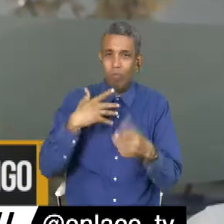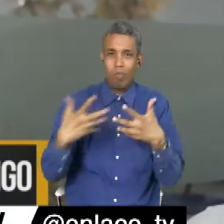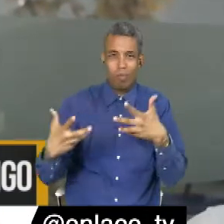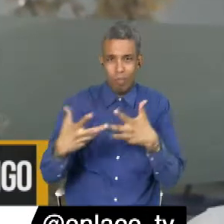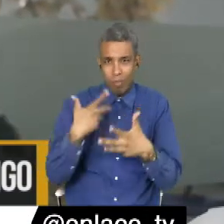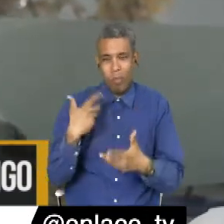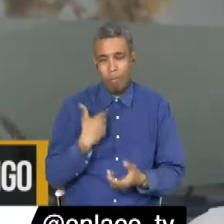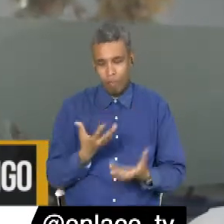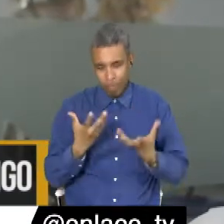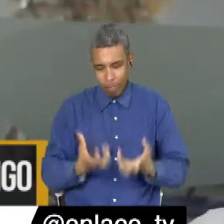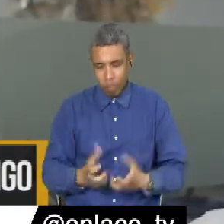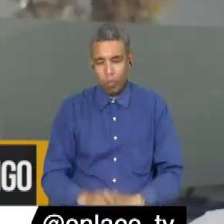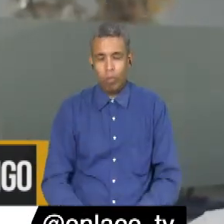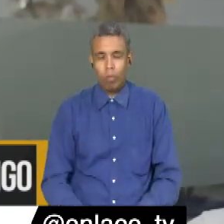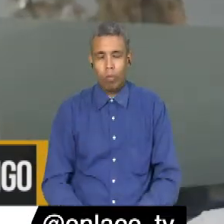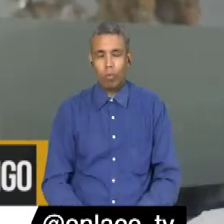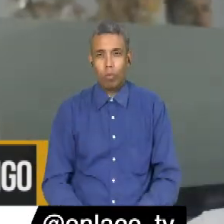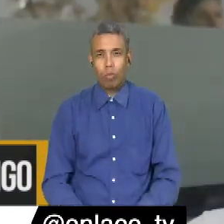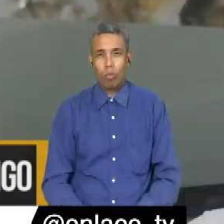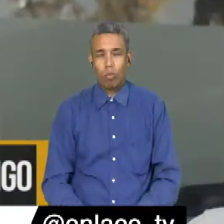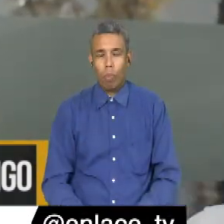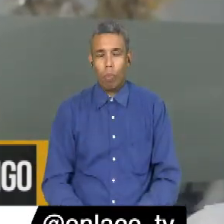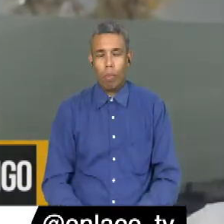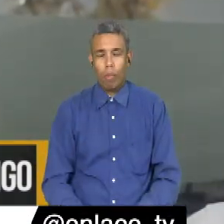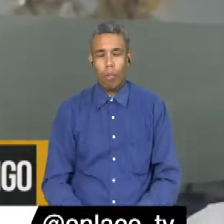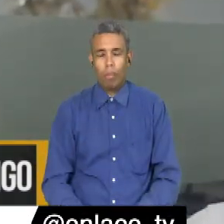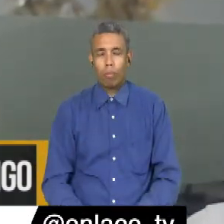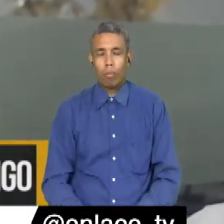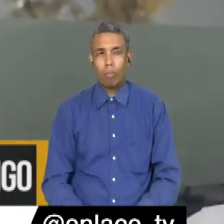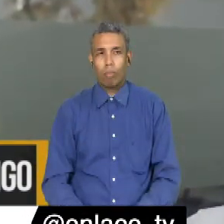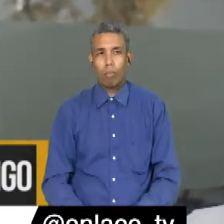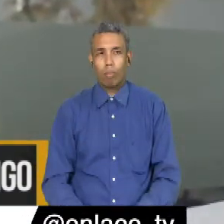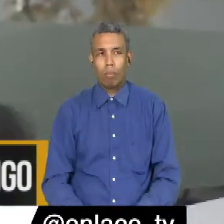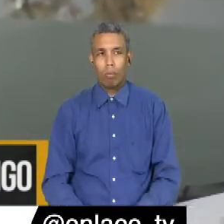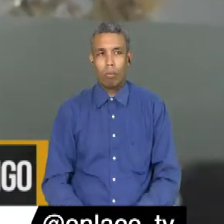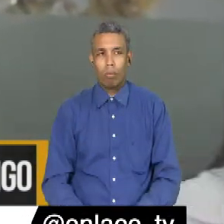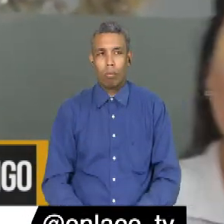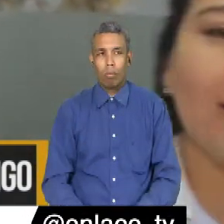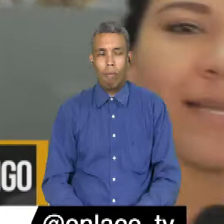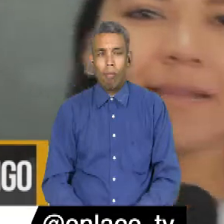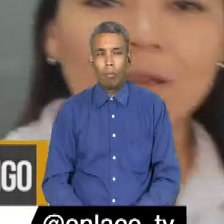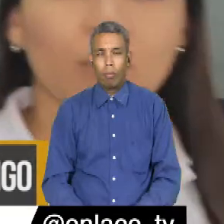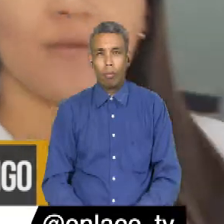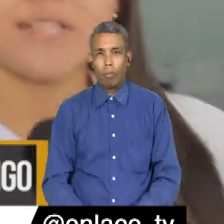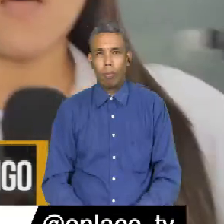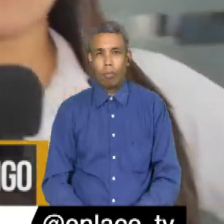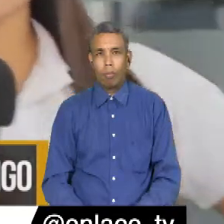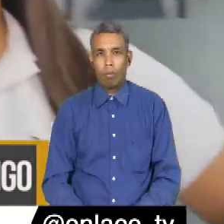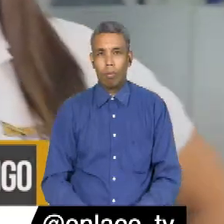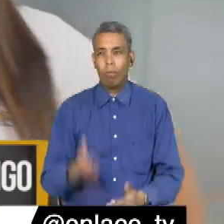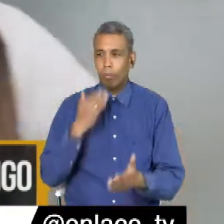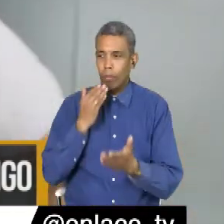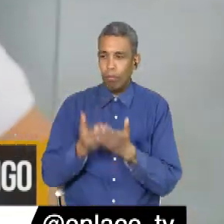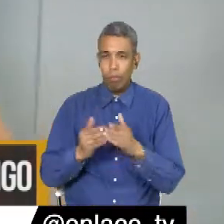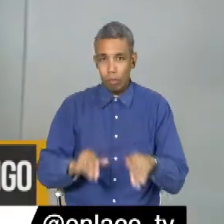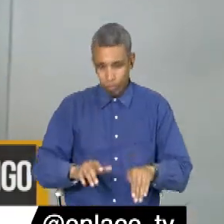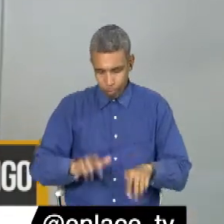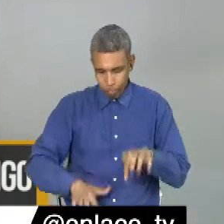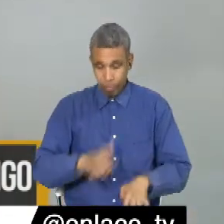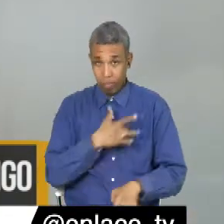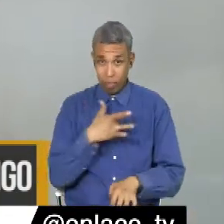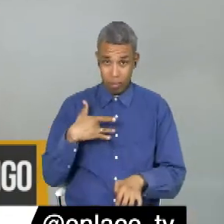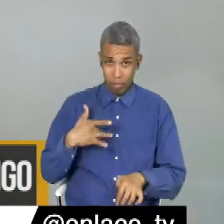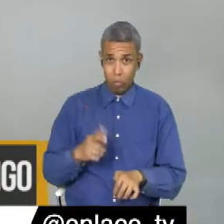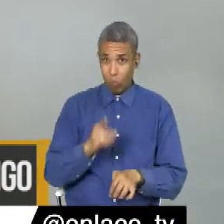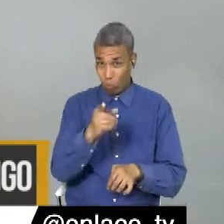afiliación ese núcleo familiar o la persona que esté interesada en eso. Bueno, gracias secretario por haber estado con nosotros, así que ya saben, si